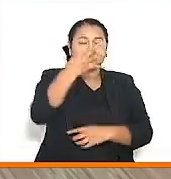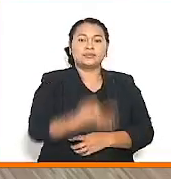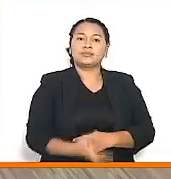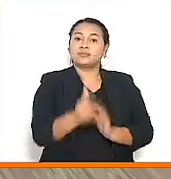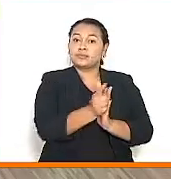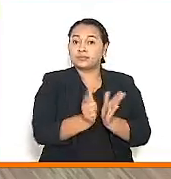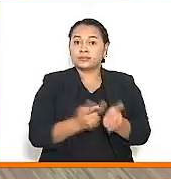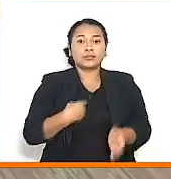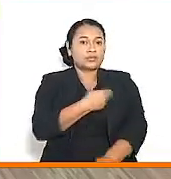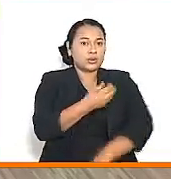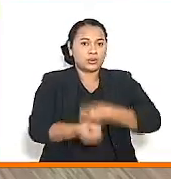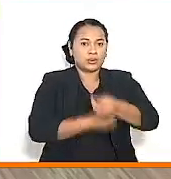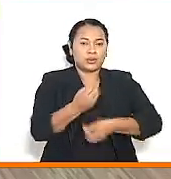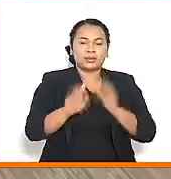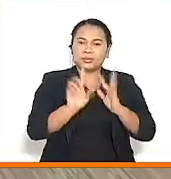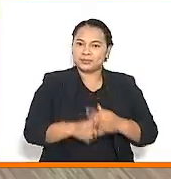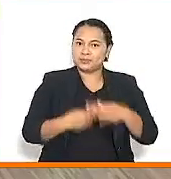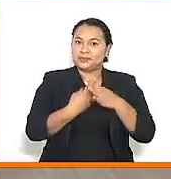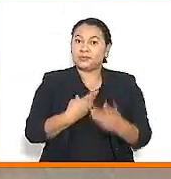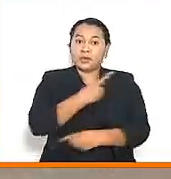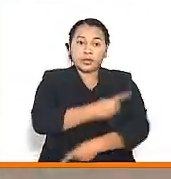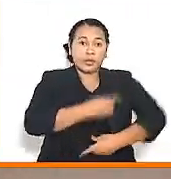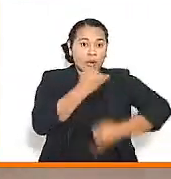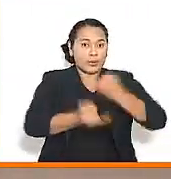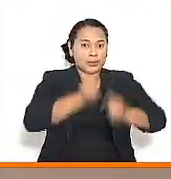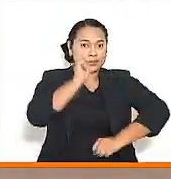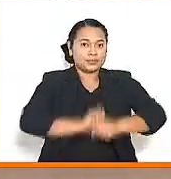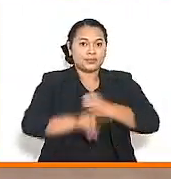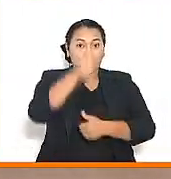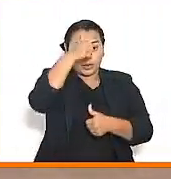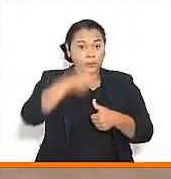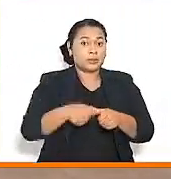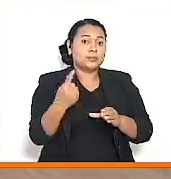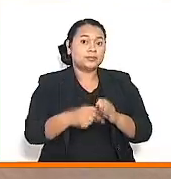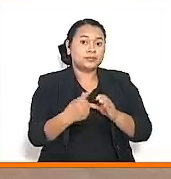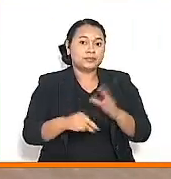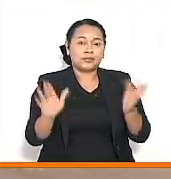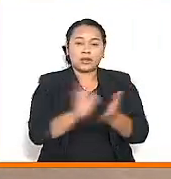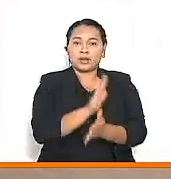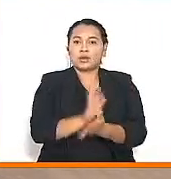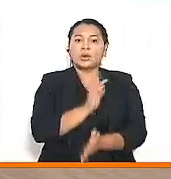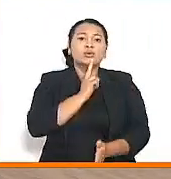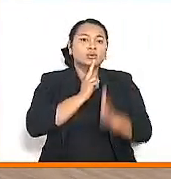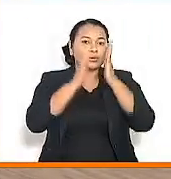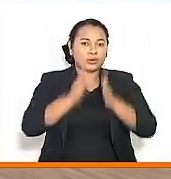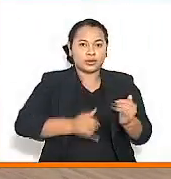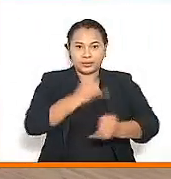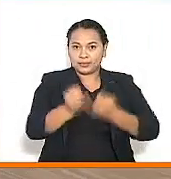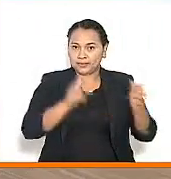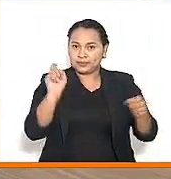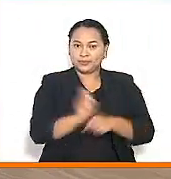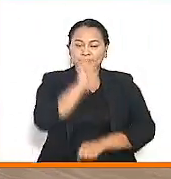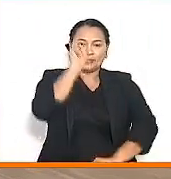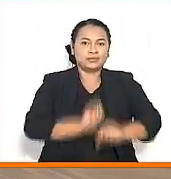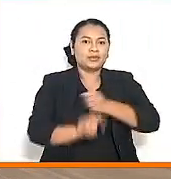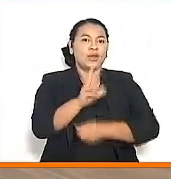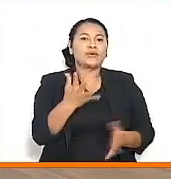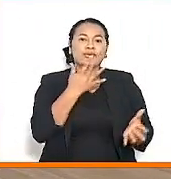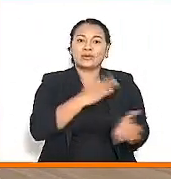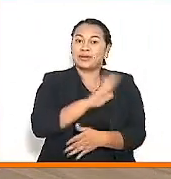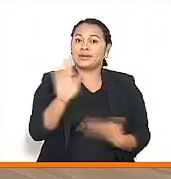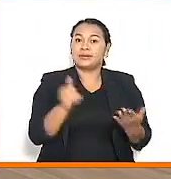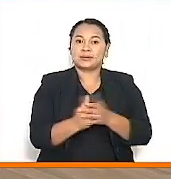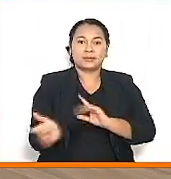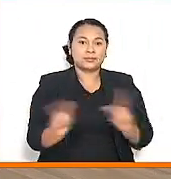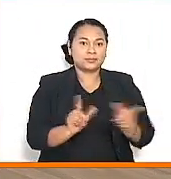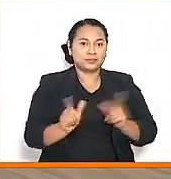Iniciamos la diversión con premiados. Recuerda que puedes utilizar la guía Catracha para que juegues y ganes a lo Catracho. Te deseo muchísima suerte y espero que tengas